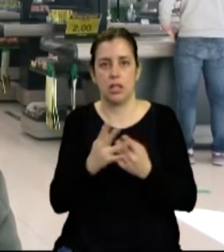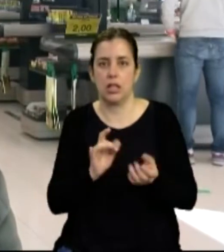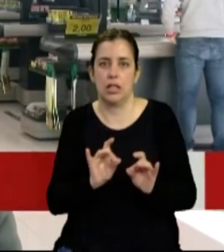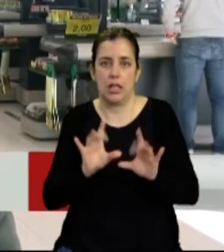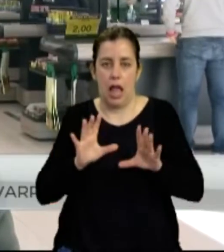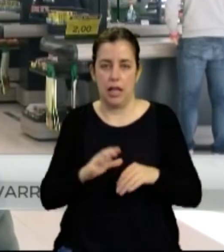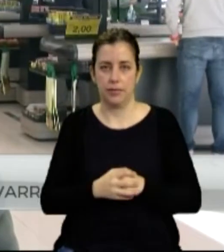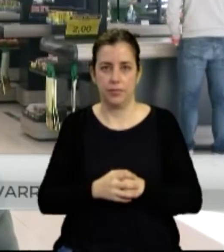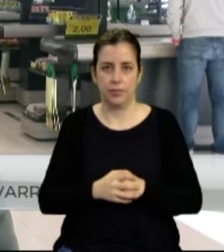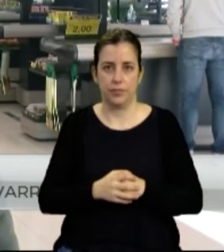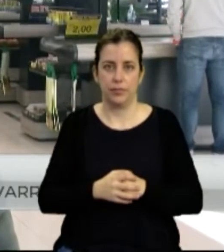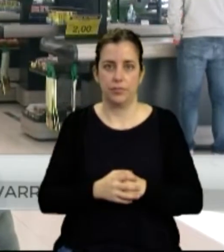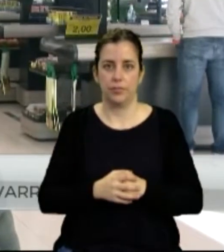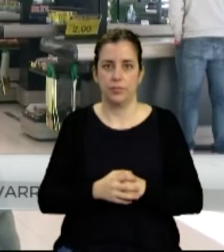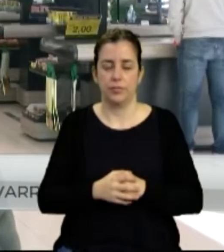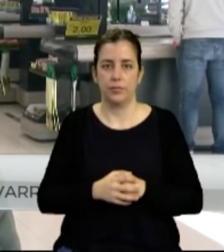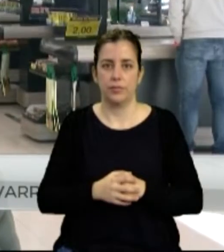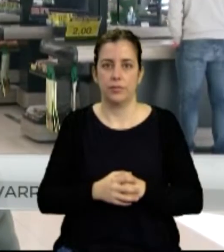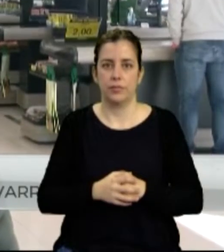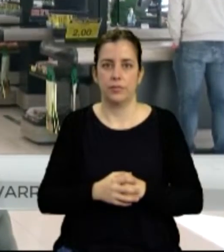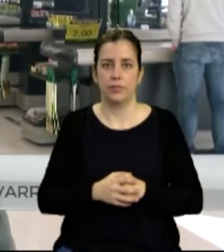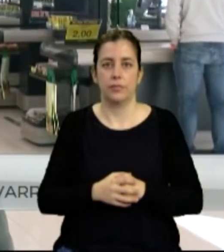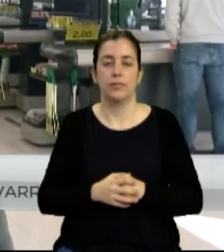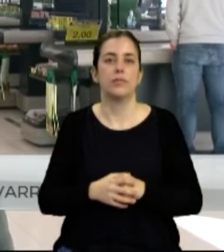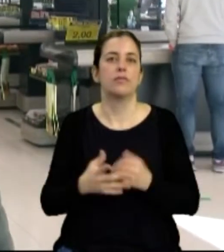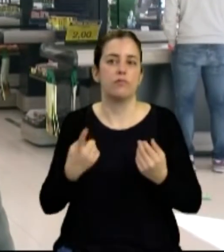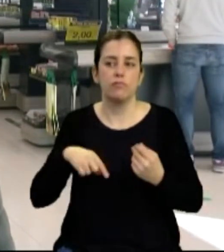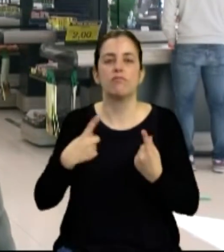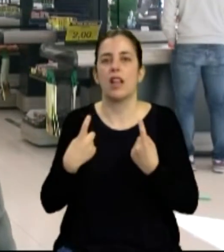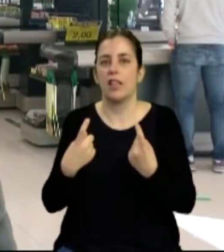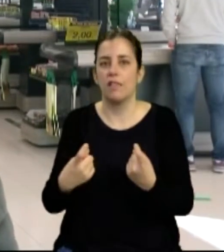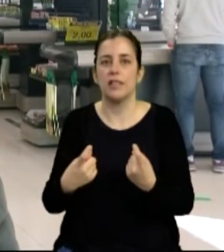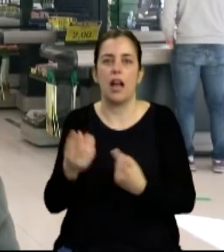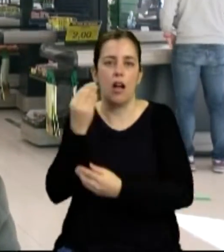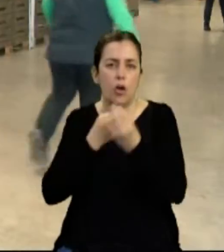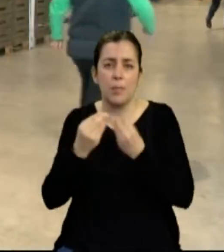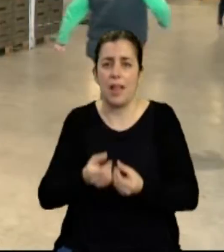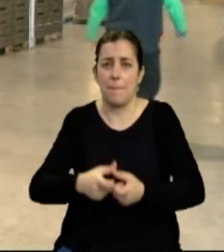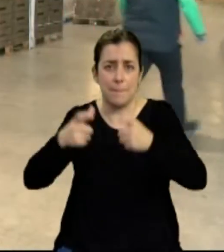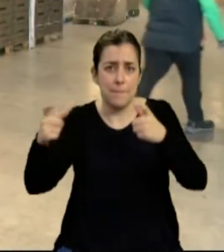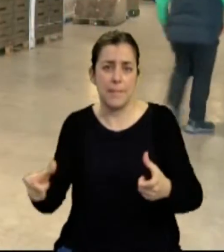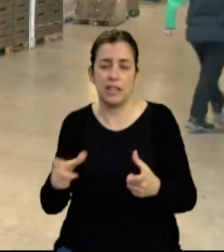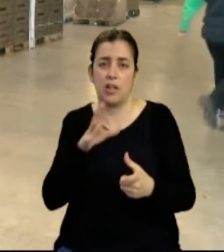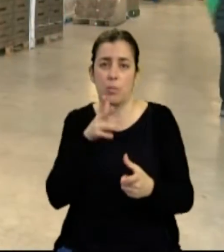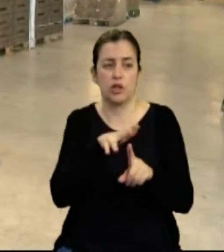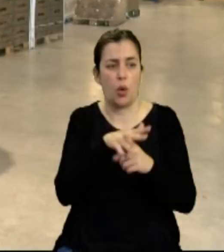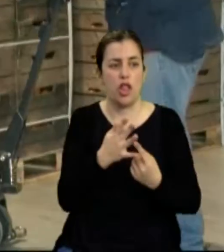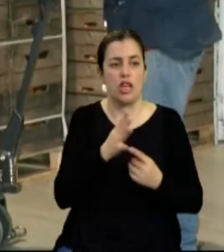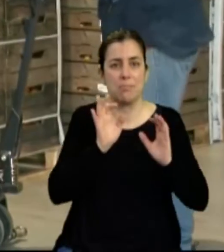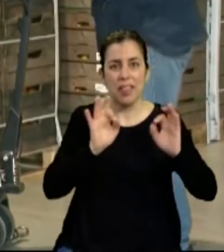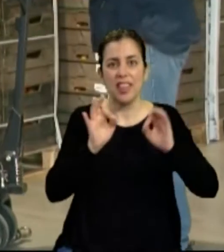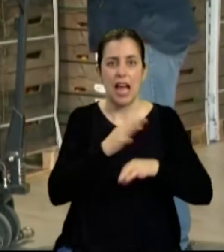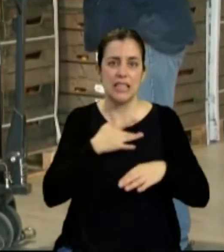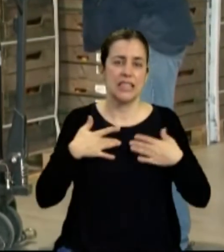personas necesitadas va a ir en incremento, con lo cual vamos a necesitar más alimentos para poder cubrir las necesidades del personal que se quede